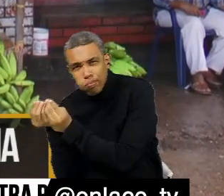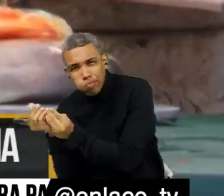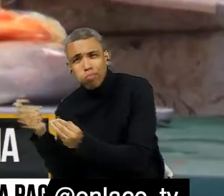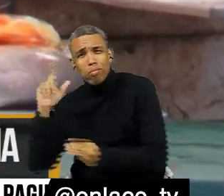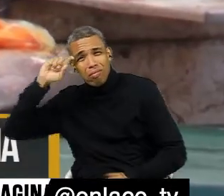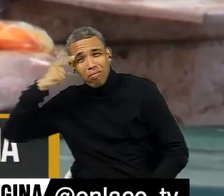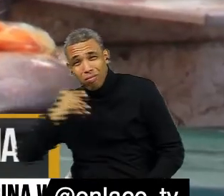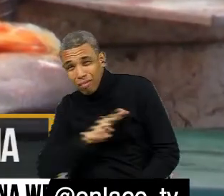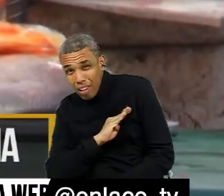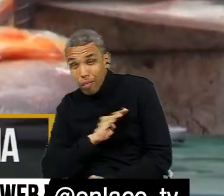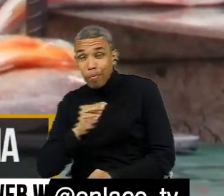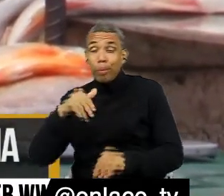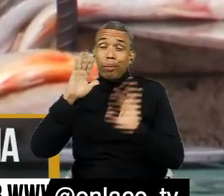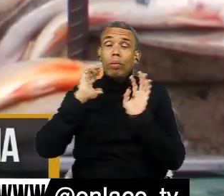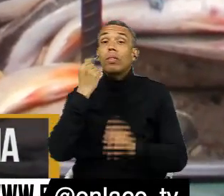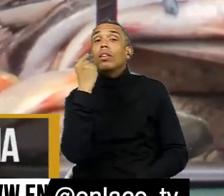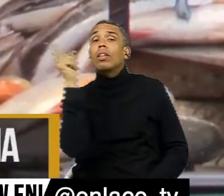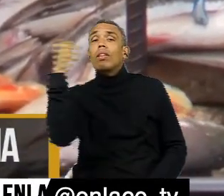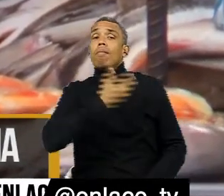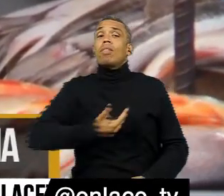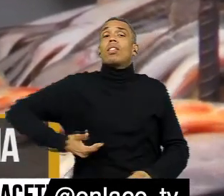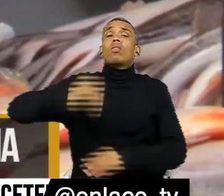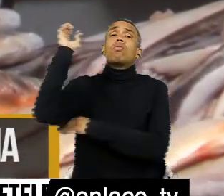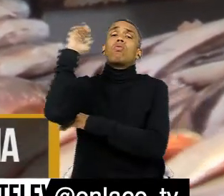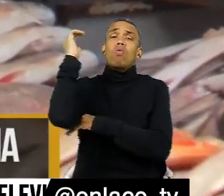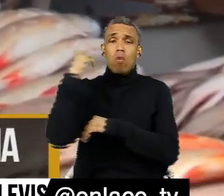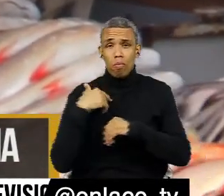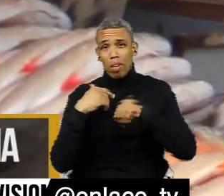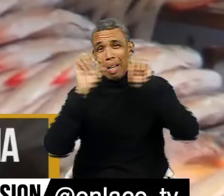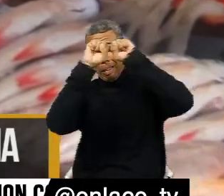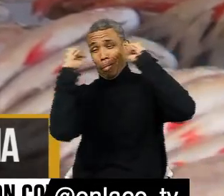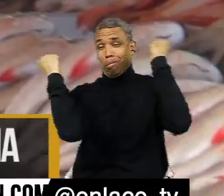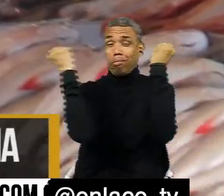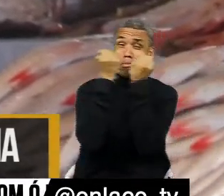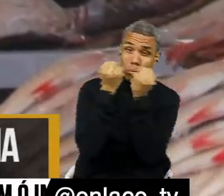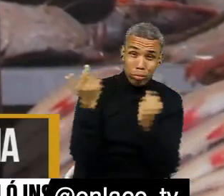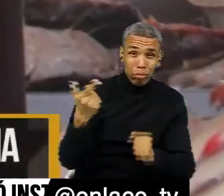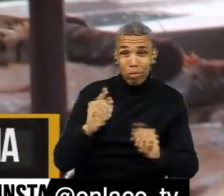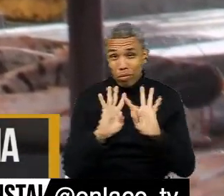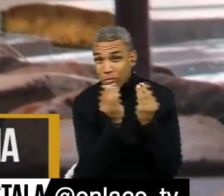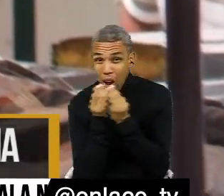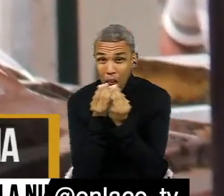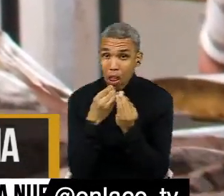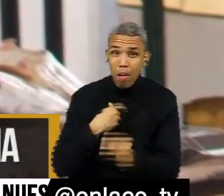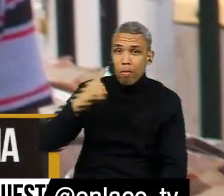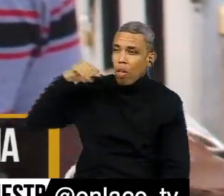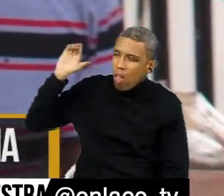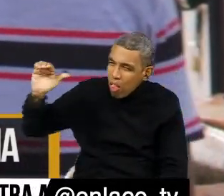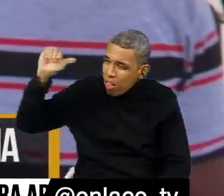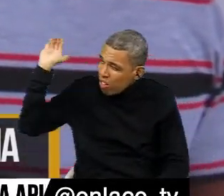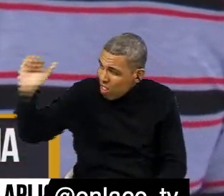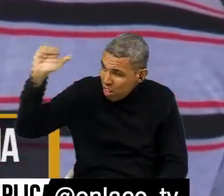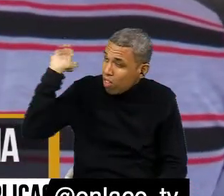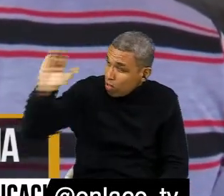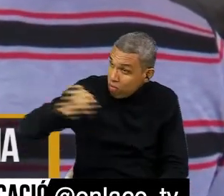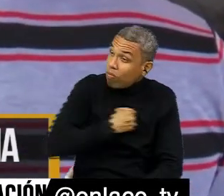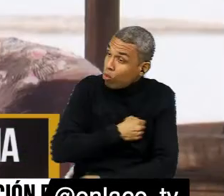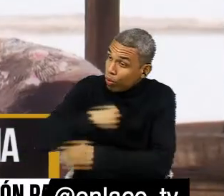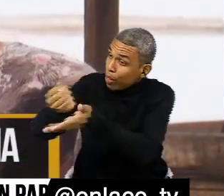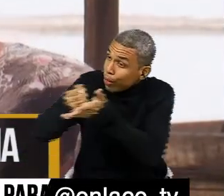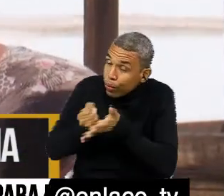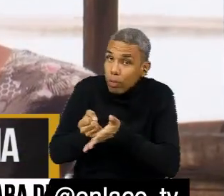Senado, al Consejo. Hemos tenido muchos concejales, amigos, muchas personas que han querido ayudarnos,